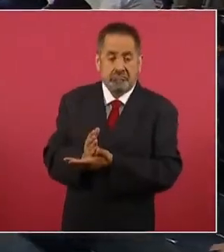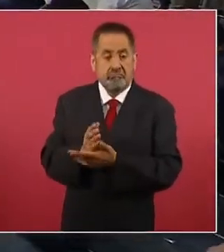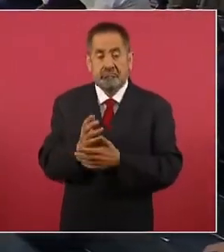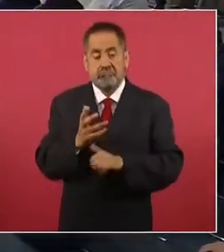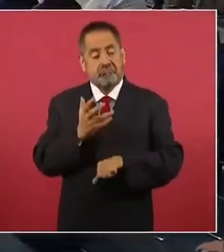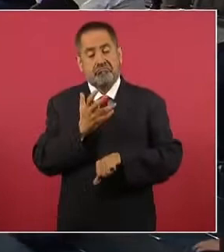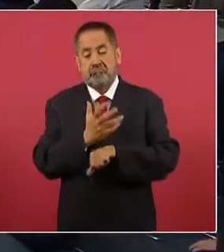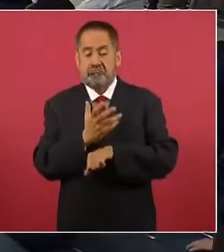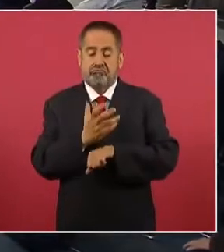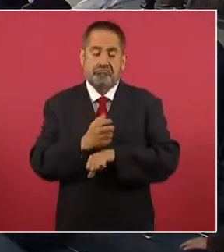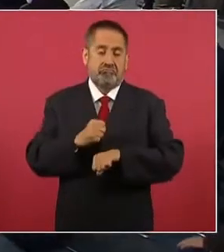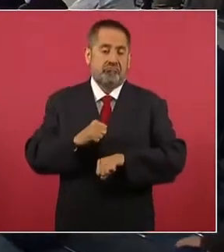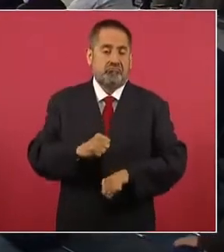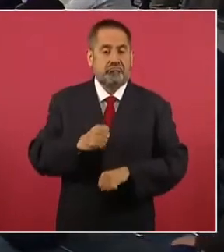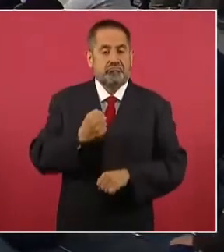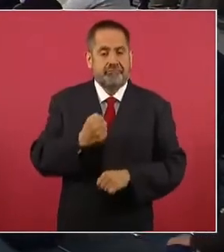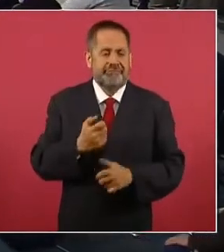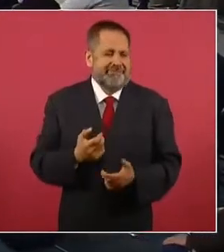Estados Unidos